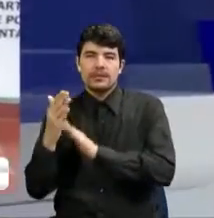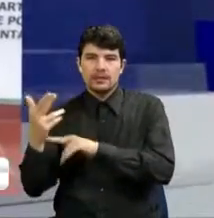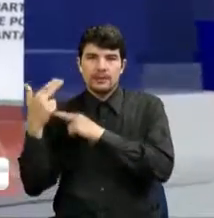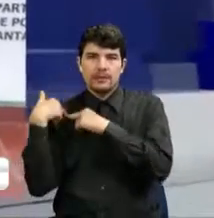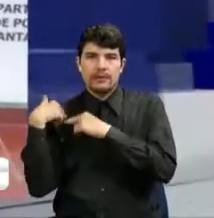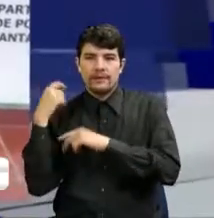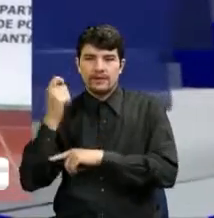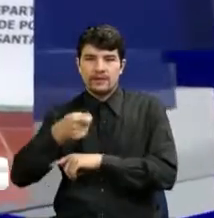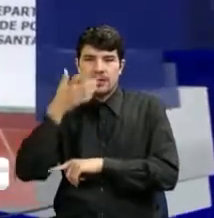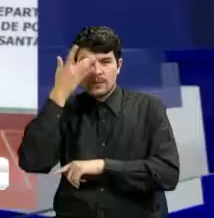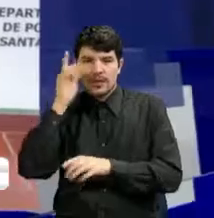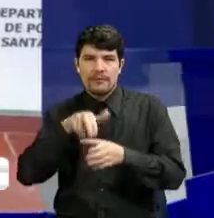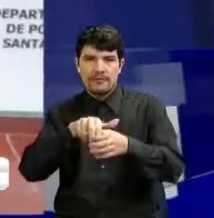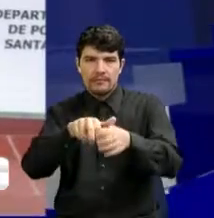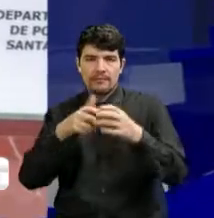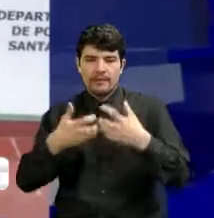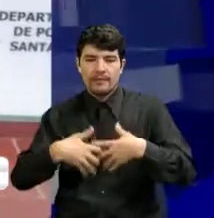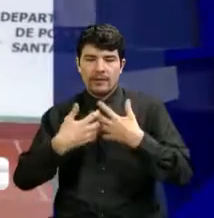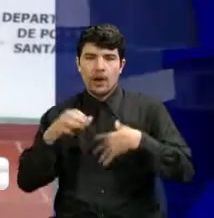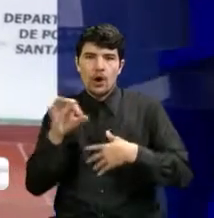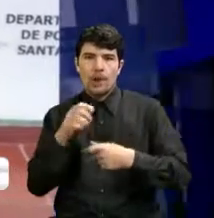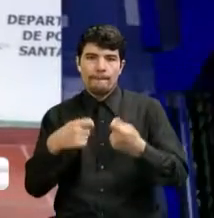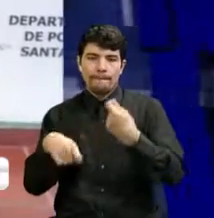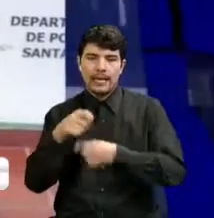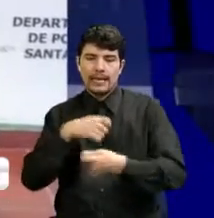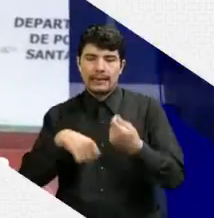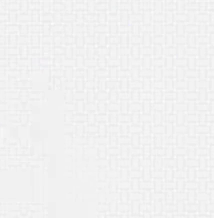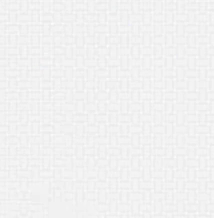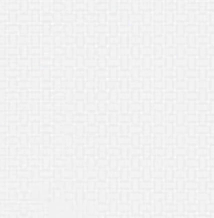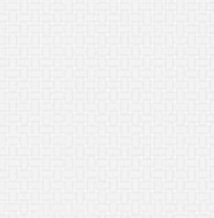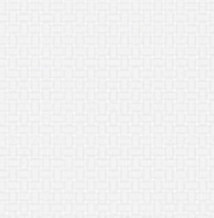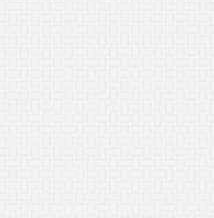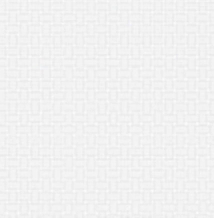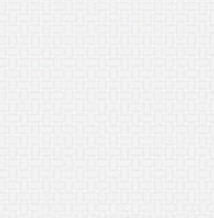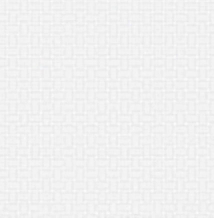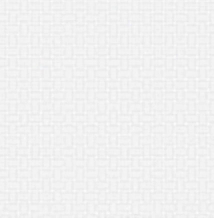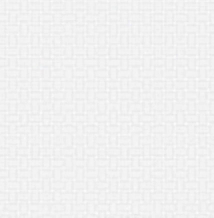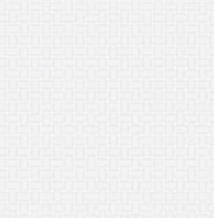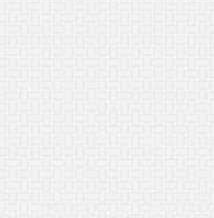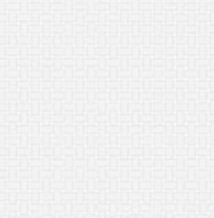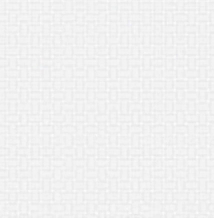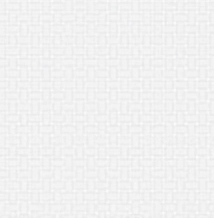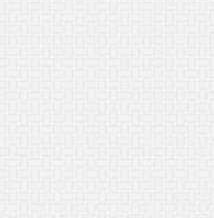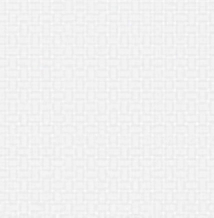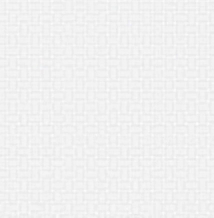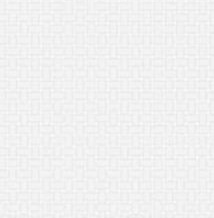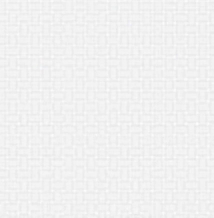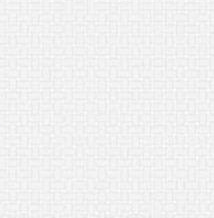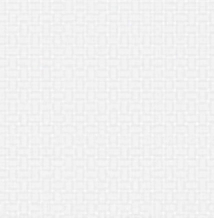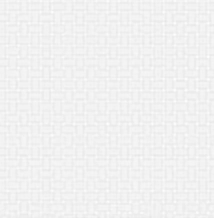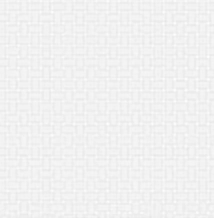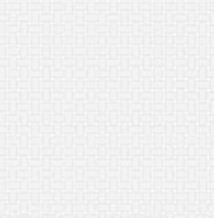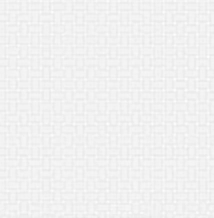por el delito de tráfico, fabricación o porte de estupefacientes. Canaltro.com